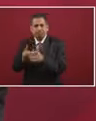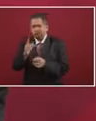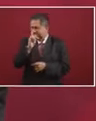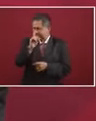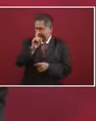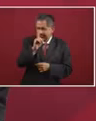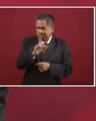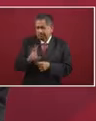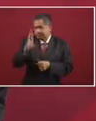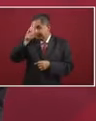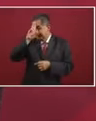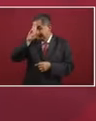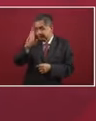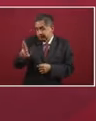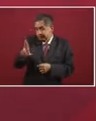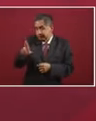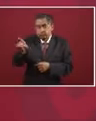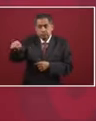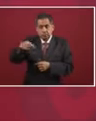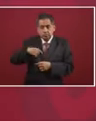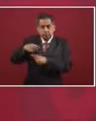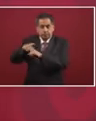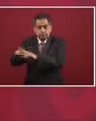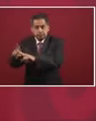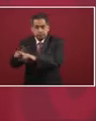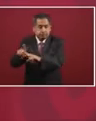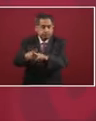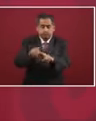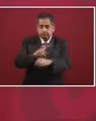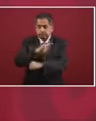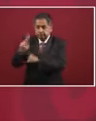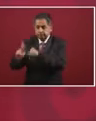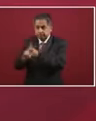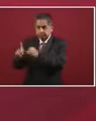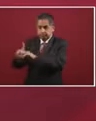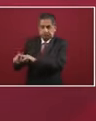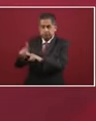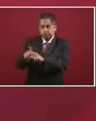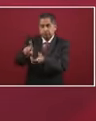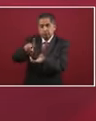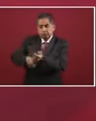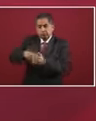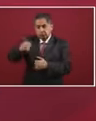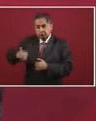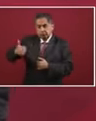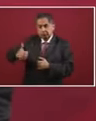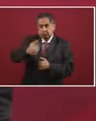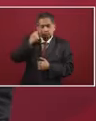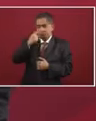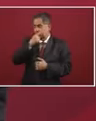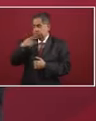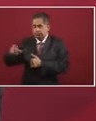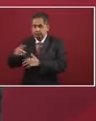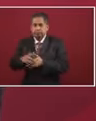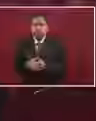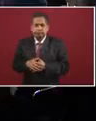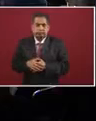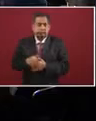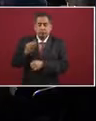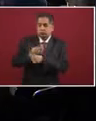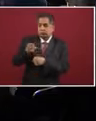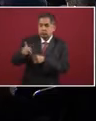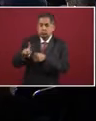respeto a las diferentes decisiones políticas de cada país tomadas de acuerdo a su orden interno. En este caso lo que estamos es una interrupción de